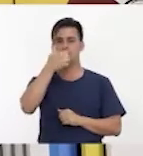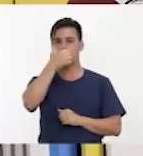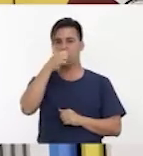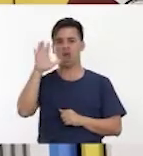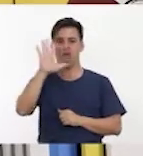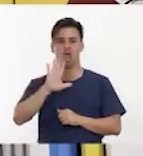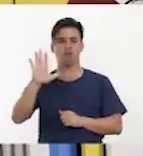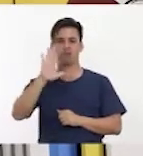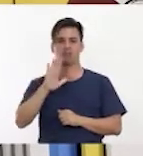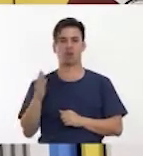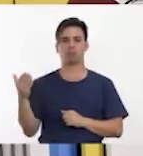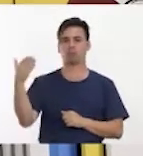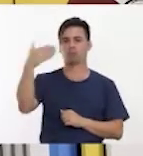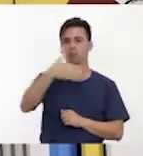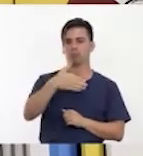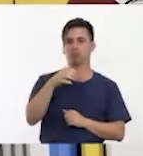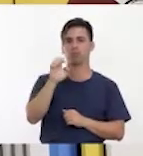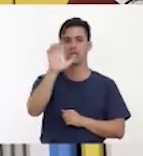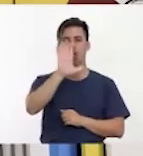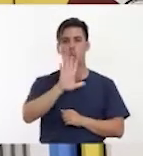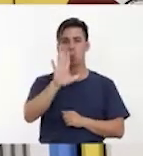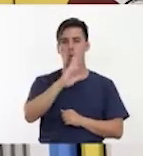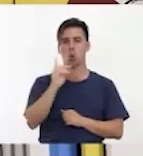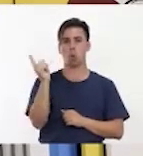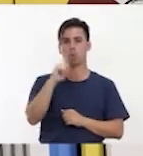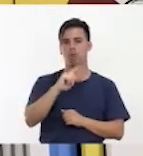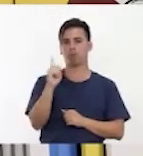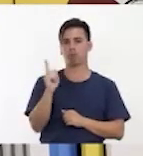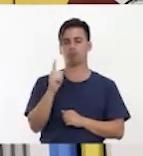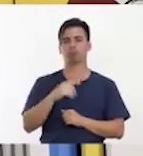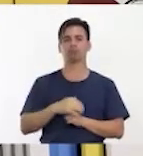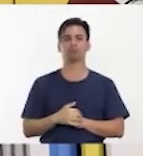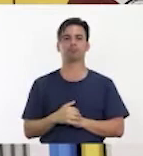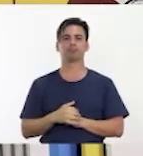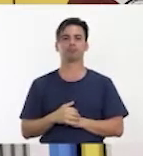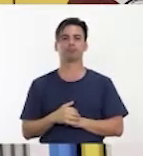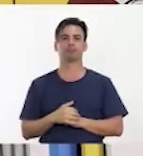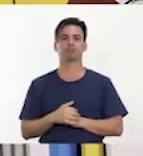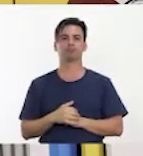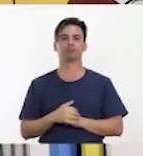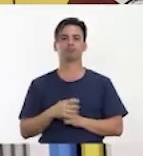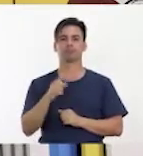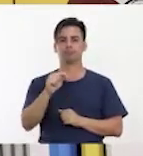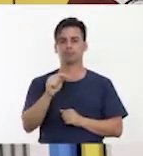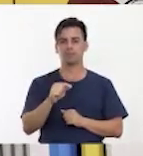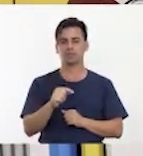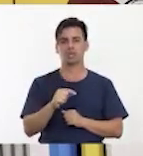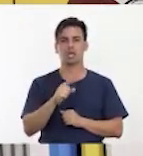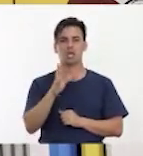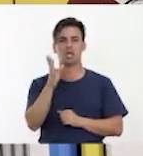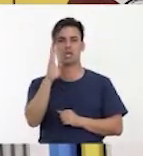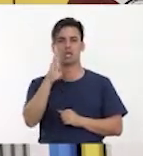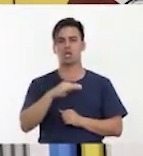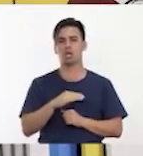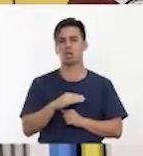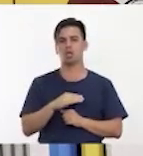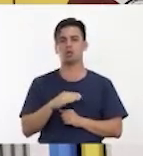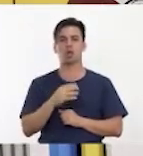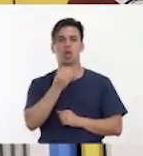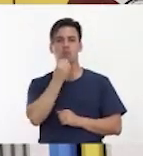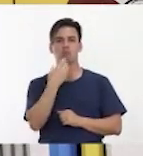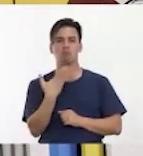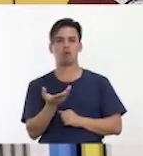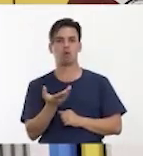Europa, y ahora en este mismo momento que no han encontrado una respuesta común